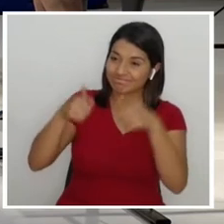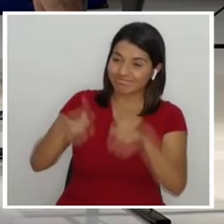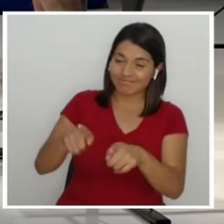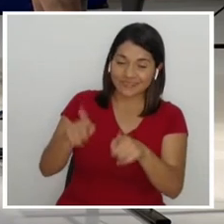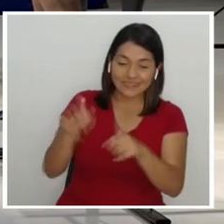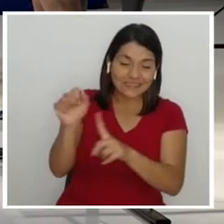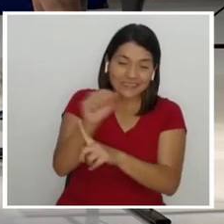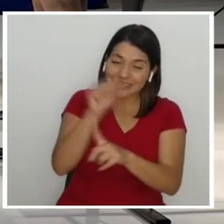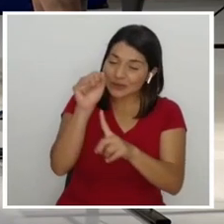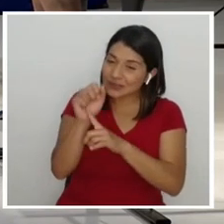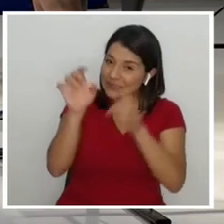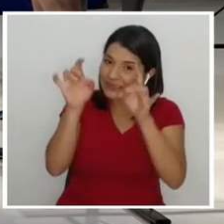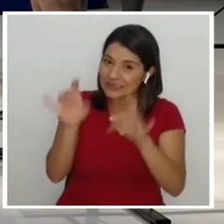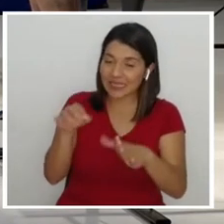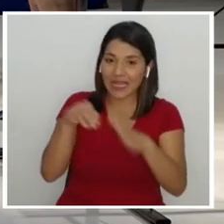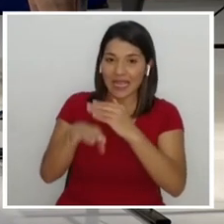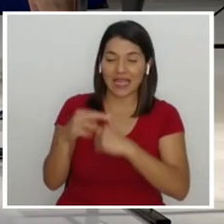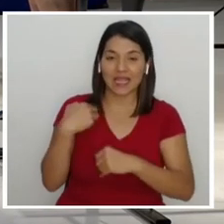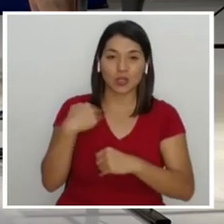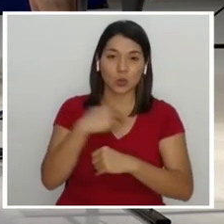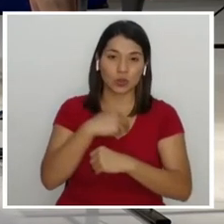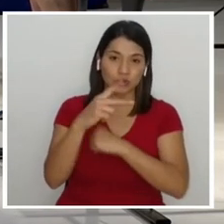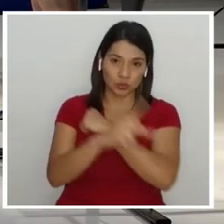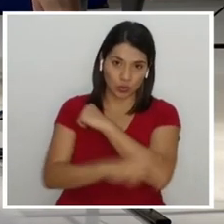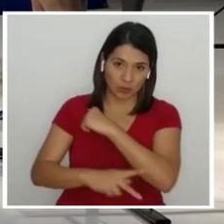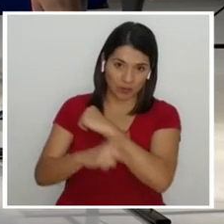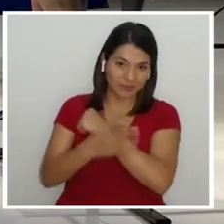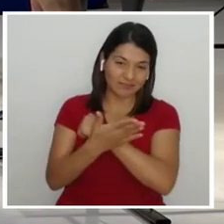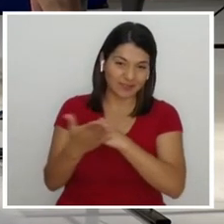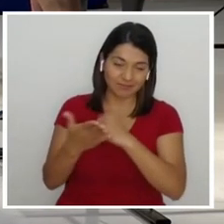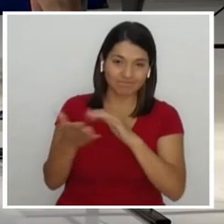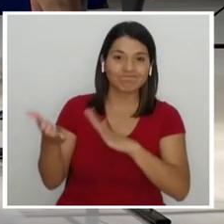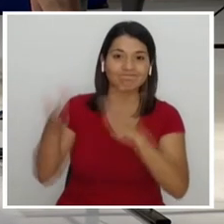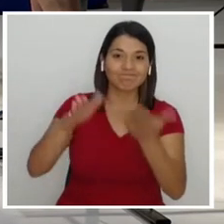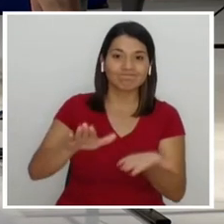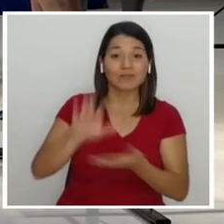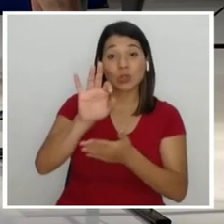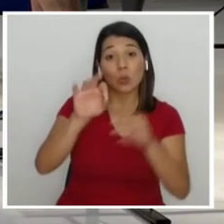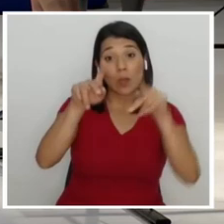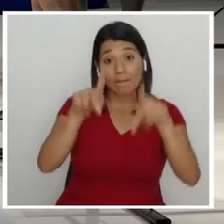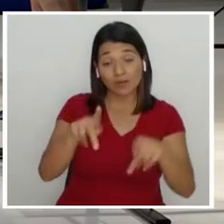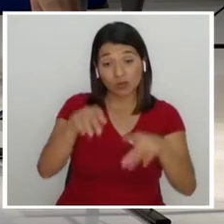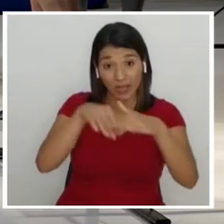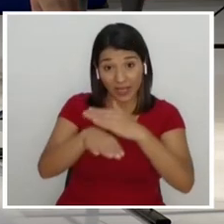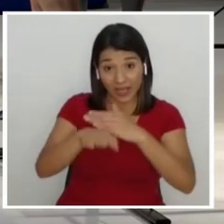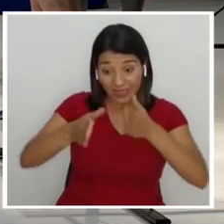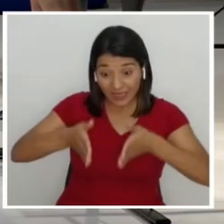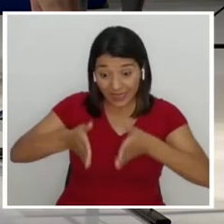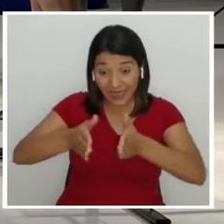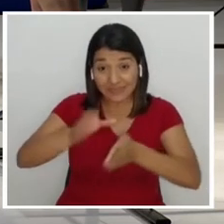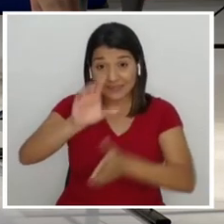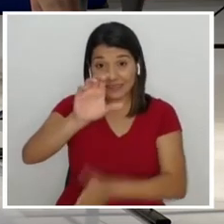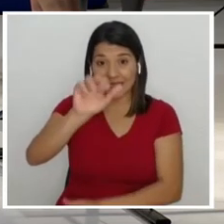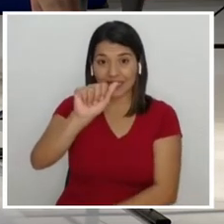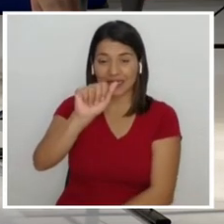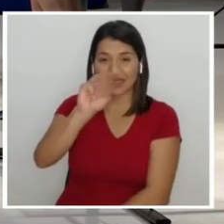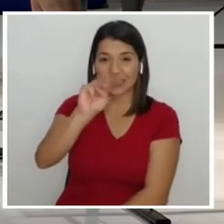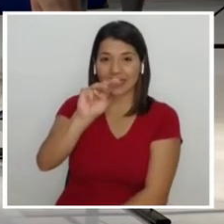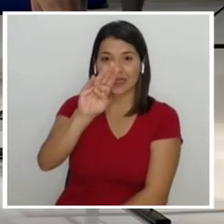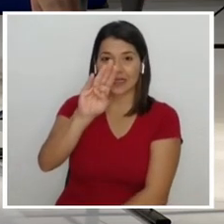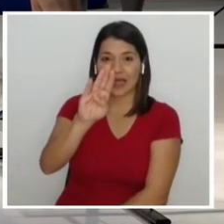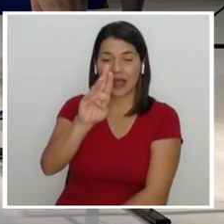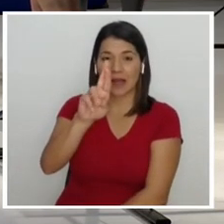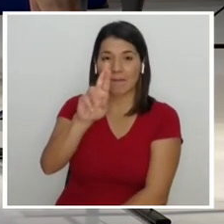país, como fue la muerte de 9 personas en el accidente de Cambronero, que ya todos conocemos. Hoy vamos a hablar de eso. Le